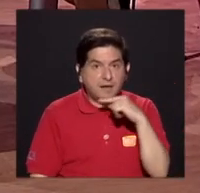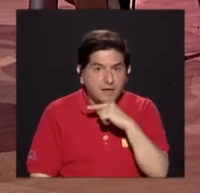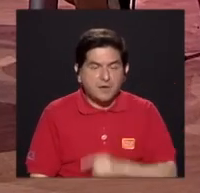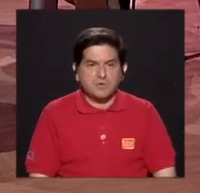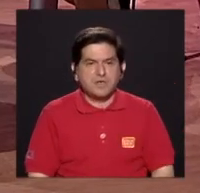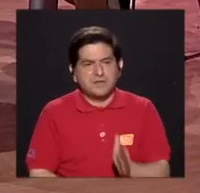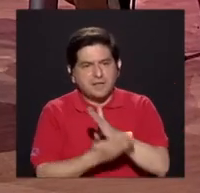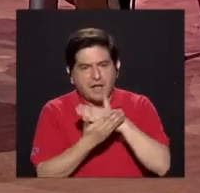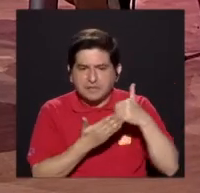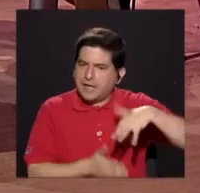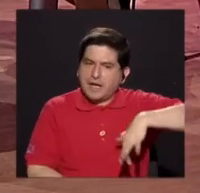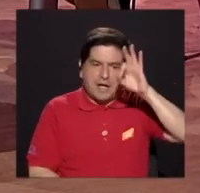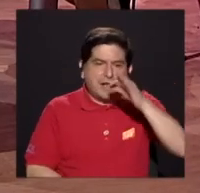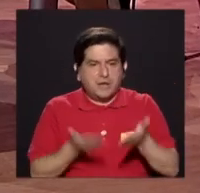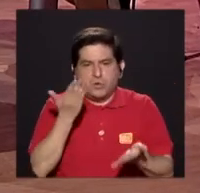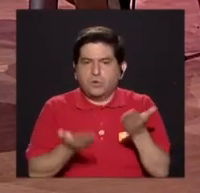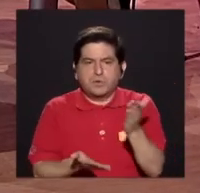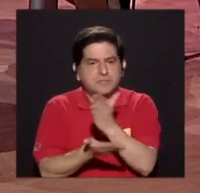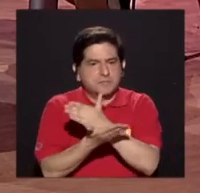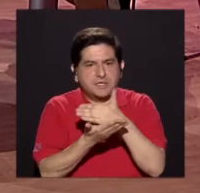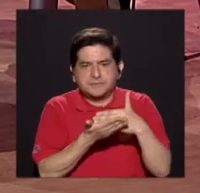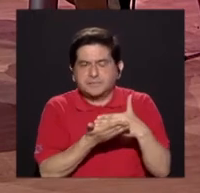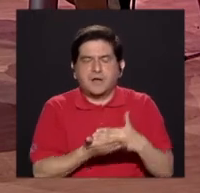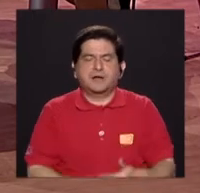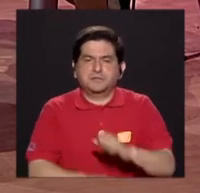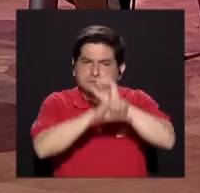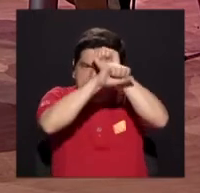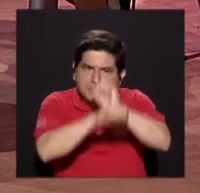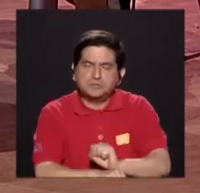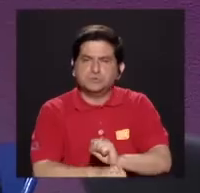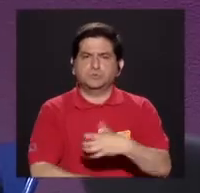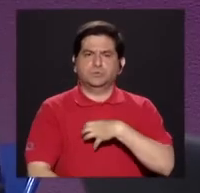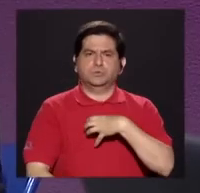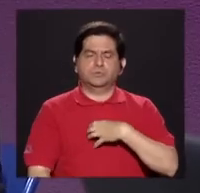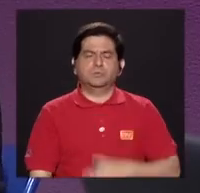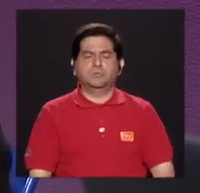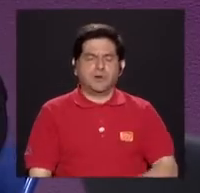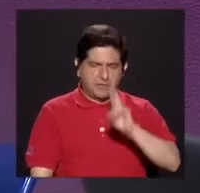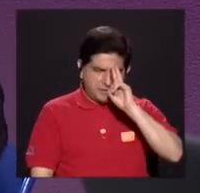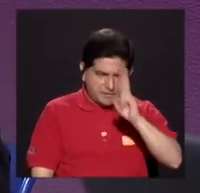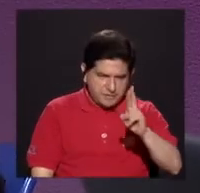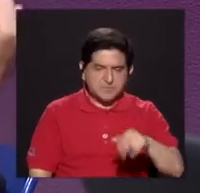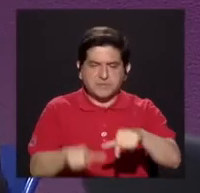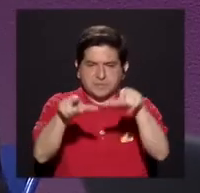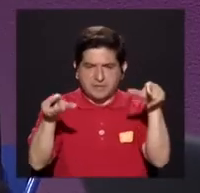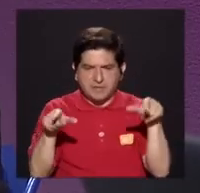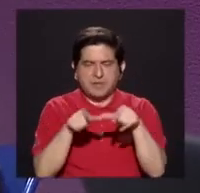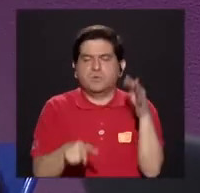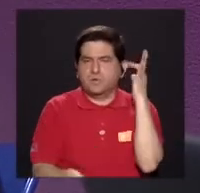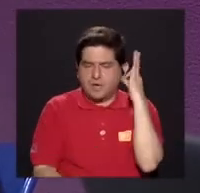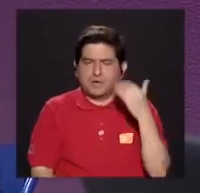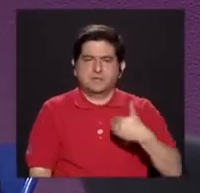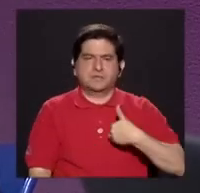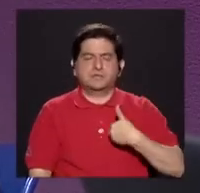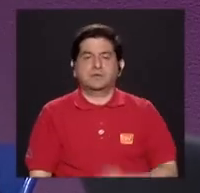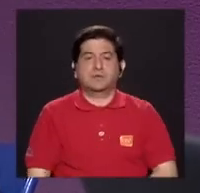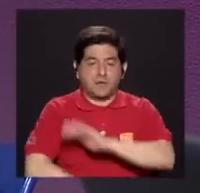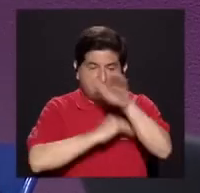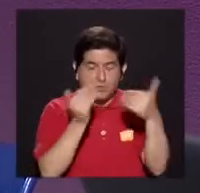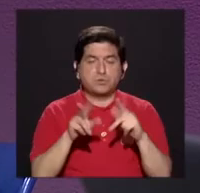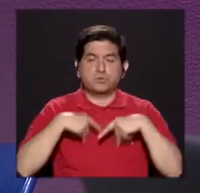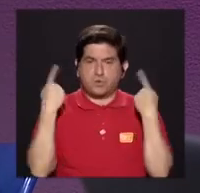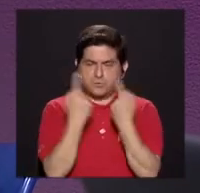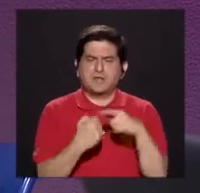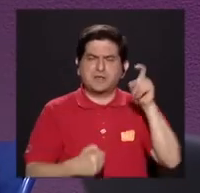Cristiana algo va a tener que encontrar en alguna parte de su tradición, ¿verdad?, para reconocer el papel de las mujeres. Uh-huh. Es decir, todos los partidos tienen que